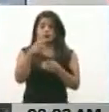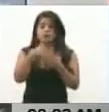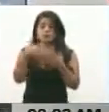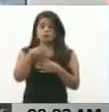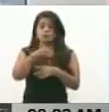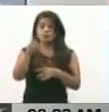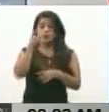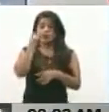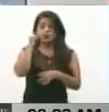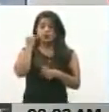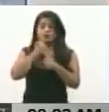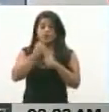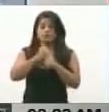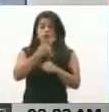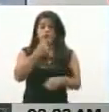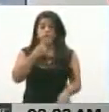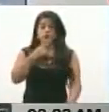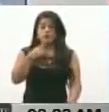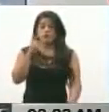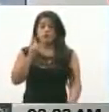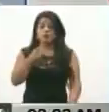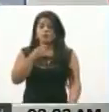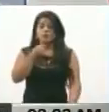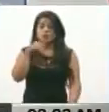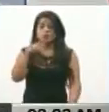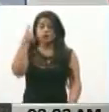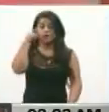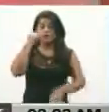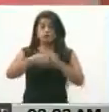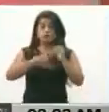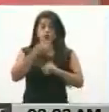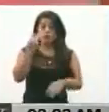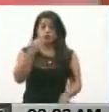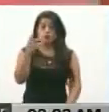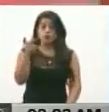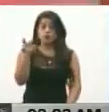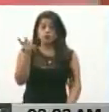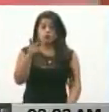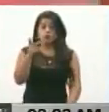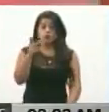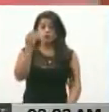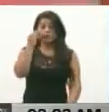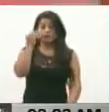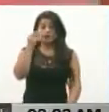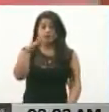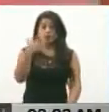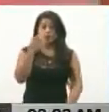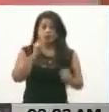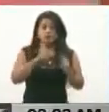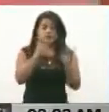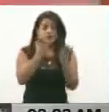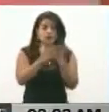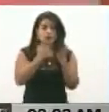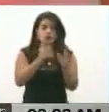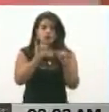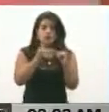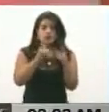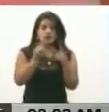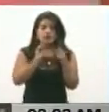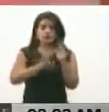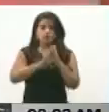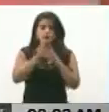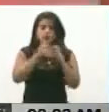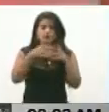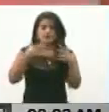personas que se comprometen. Y me gustaría hoy, sobre todo que es Día Internacional de la Juventud, ¿qué oportunidades tiene nuestra juventud de estudiar ingeniería, de desarrollarse